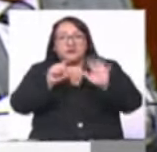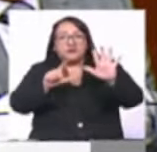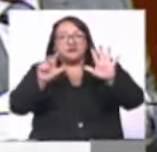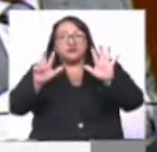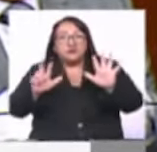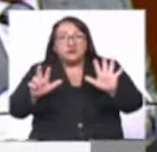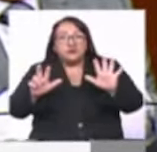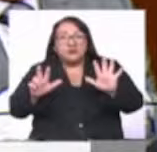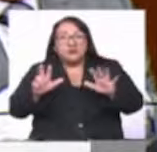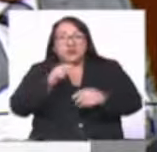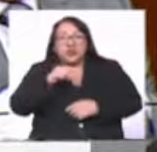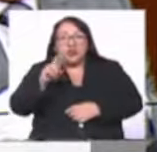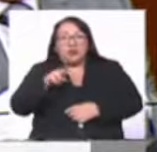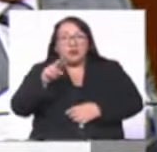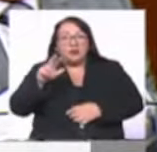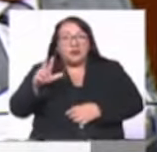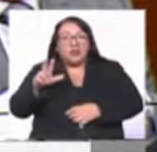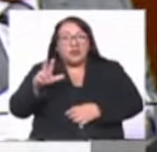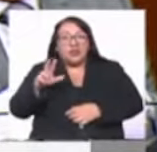178-2021